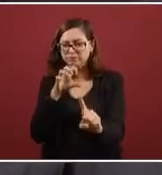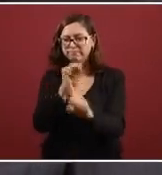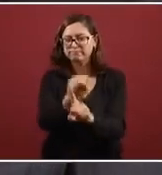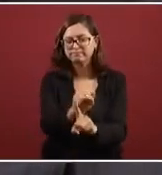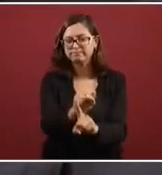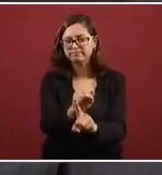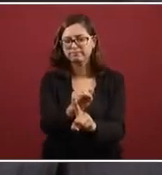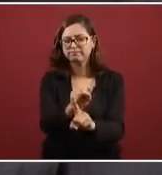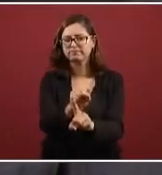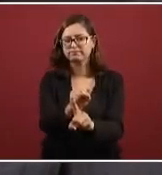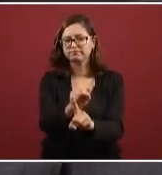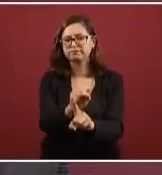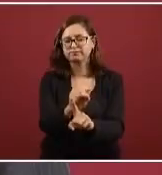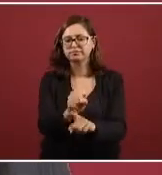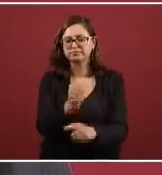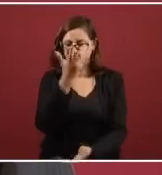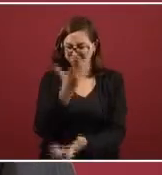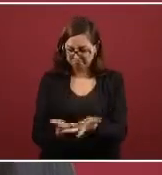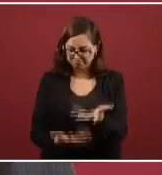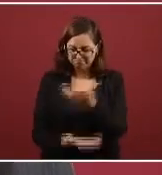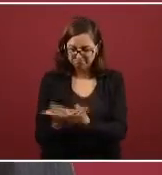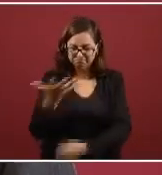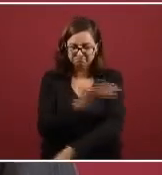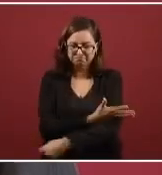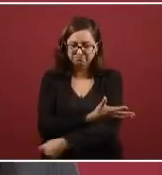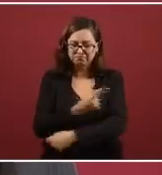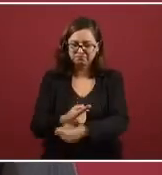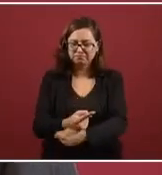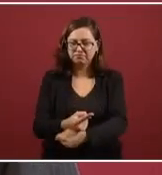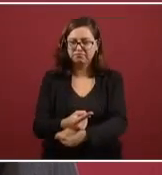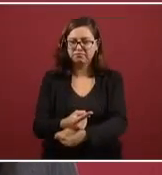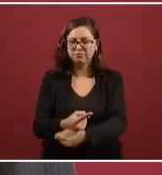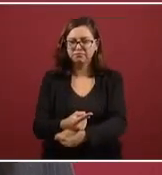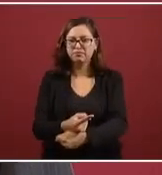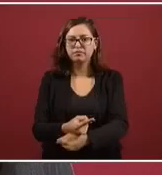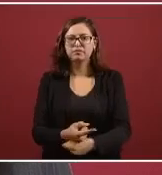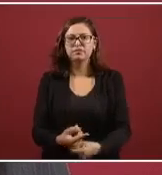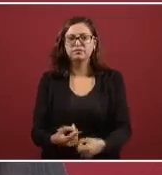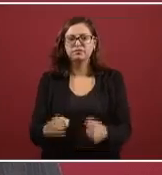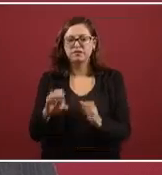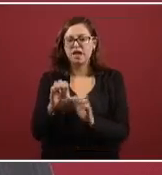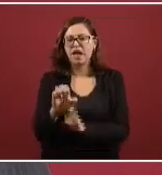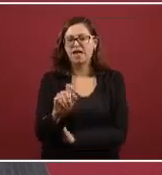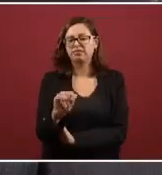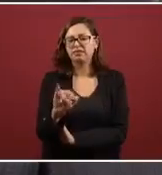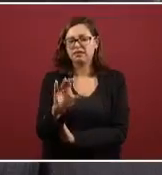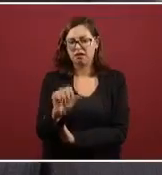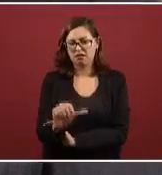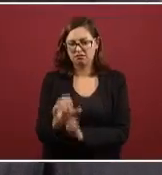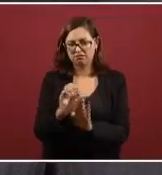cuando se actúa con honestidad, con ética.